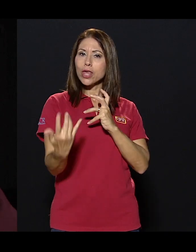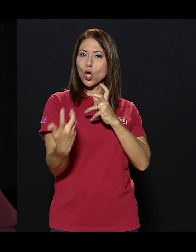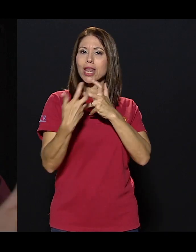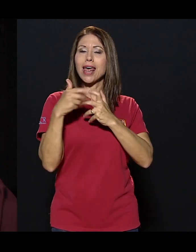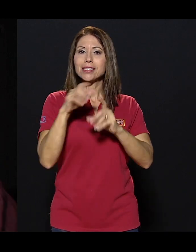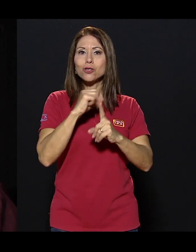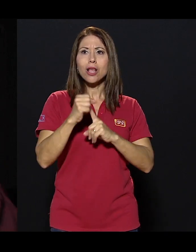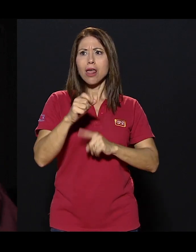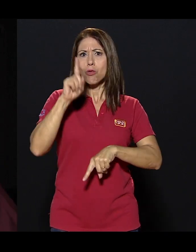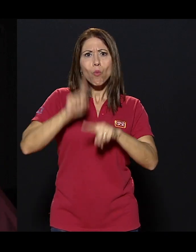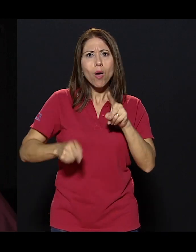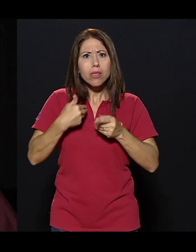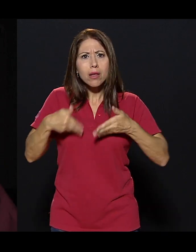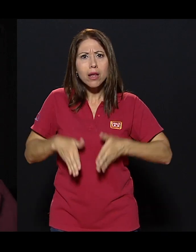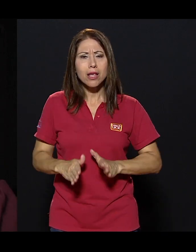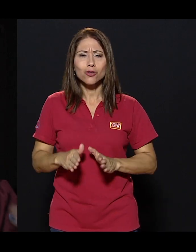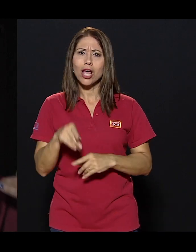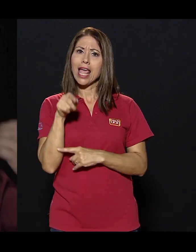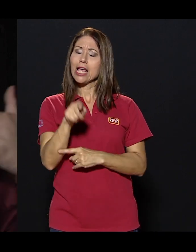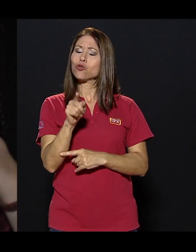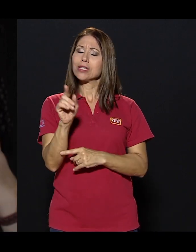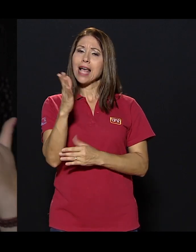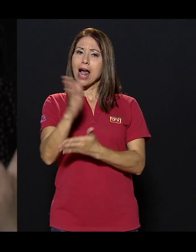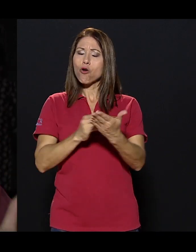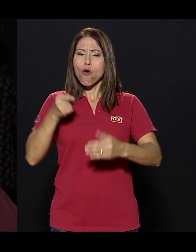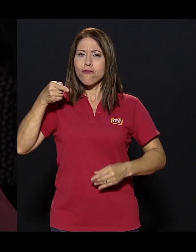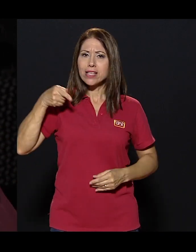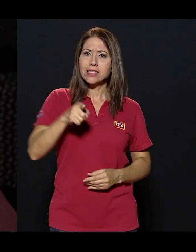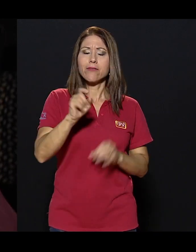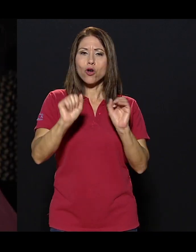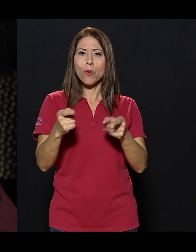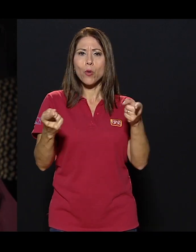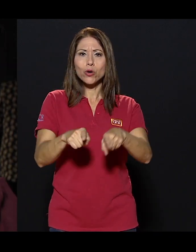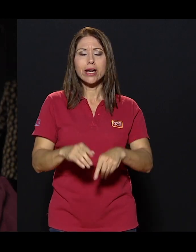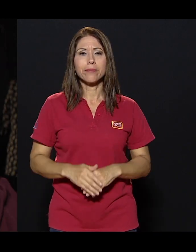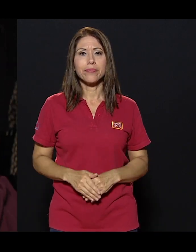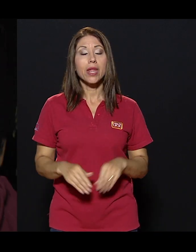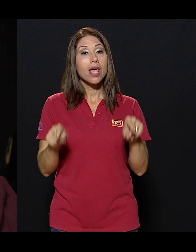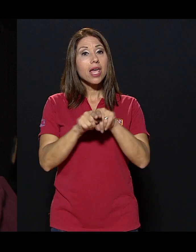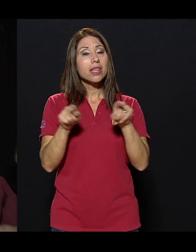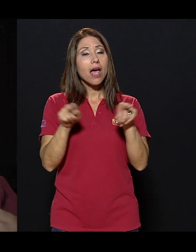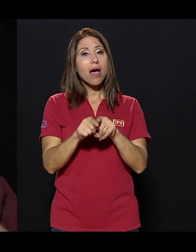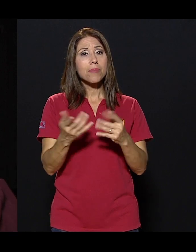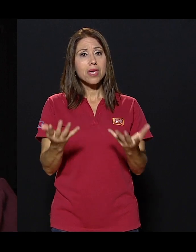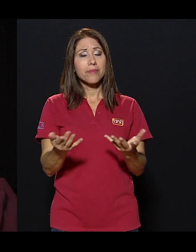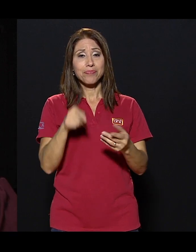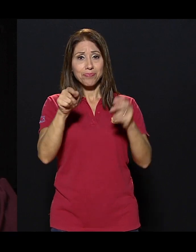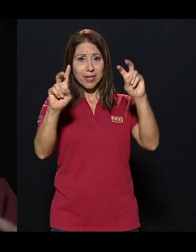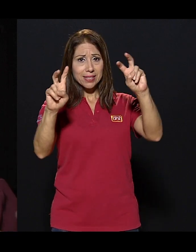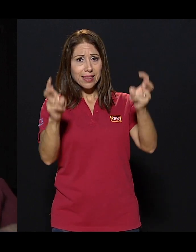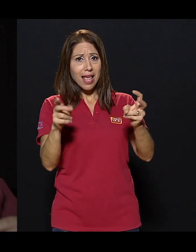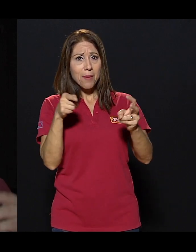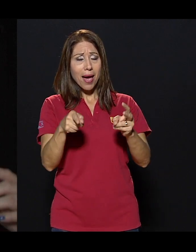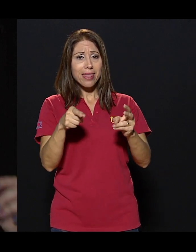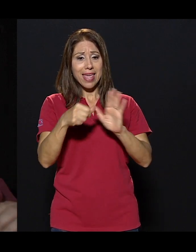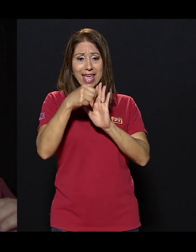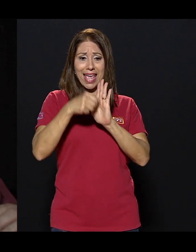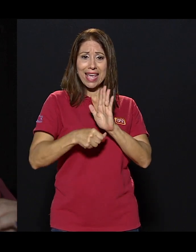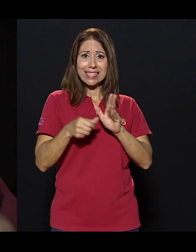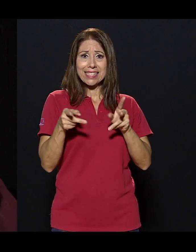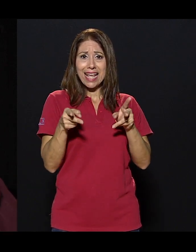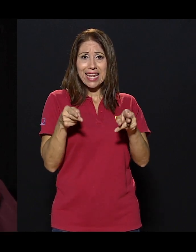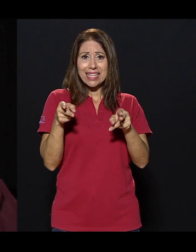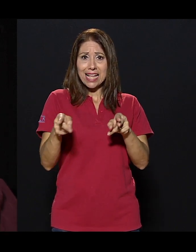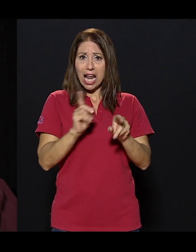esta sociedad, tampoco debería reproducirse, ¿verdad? Eso es lo más ofensivo que puede ocurrir. Y también se convierte, este tema de